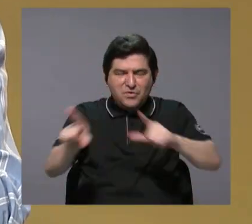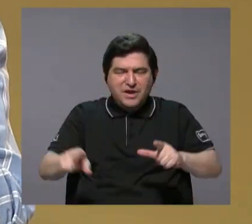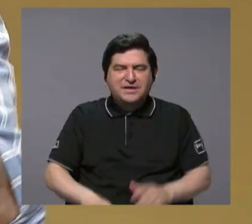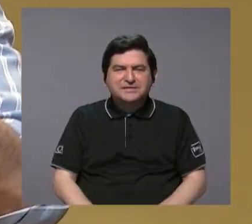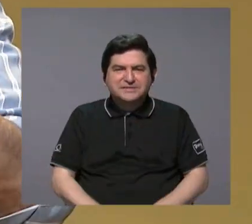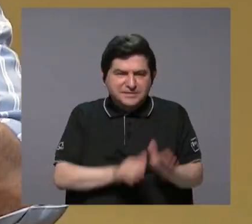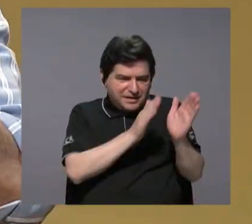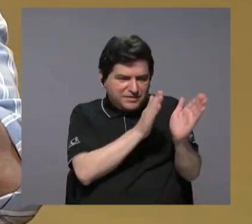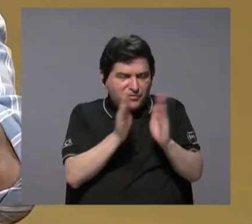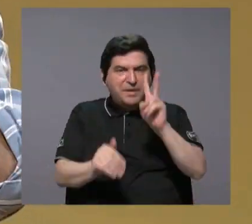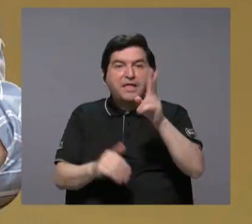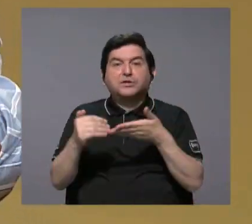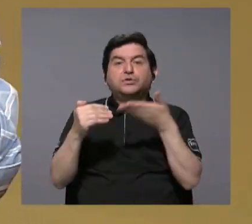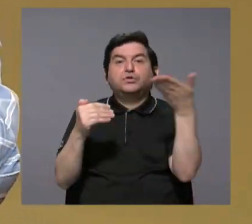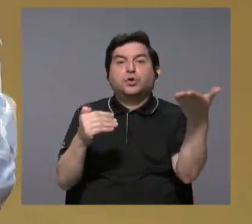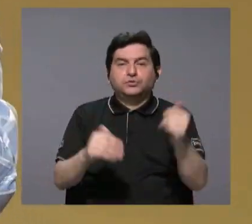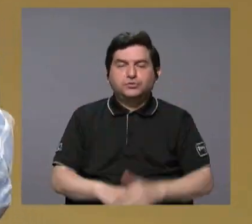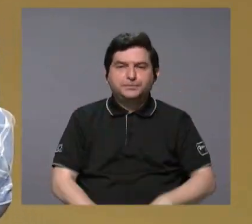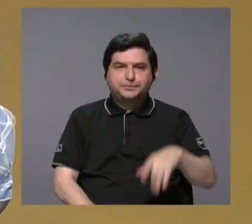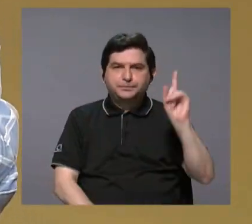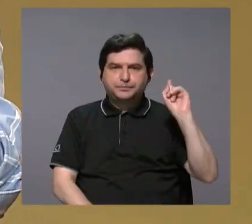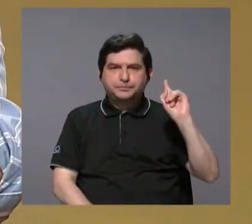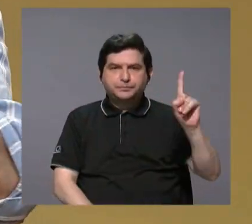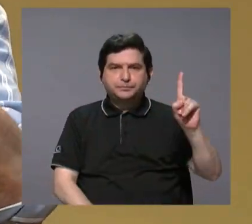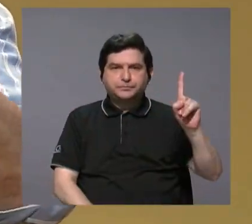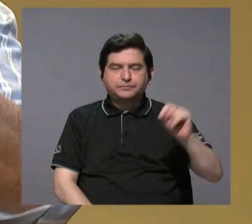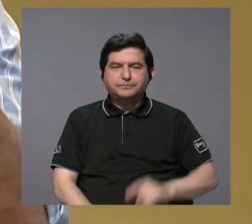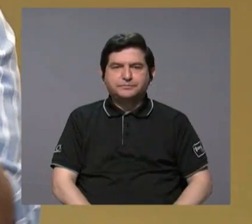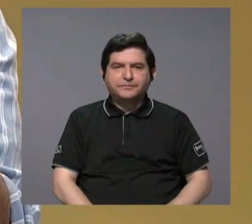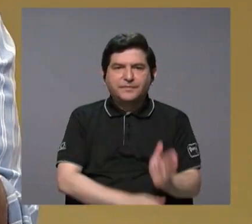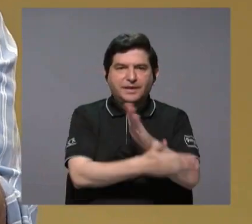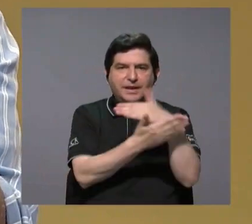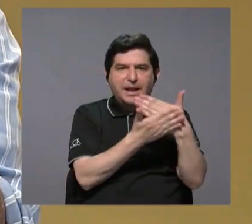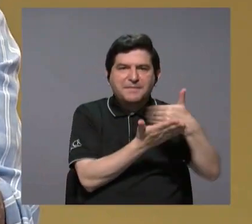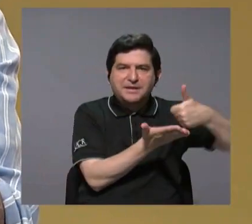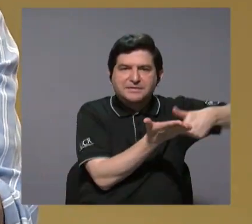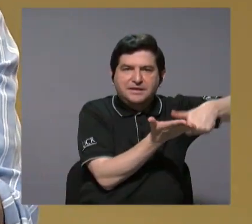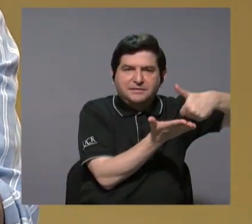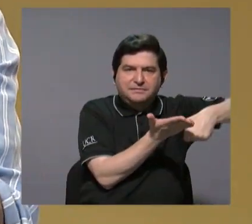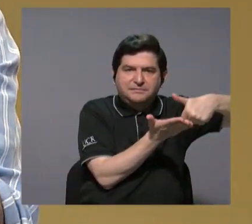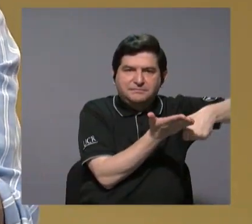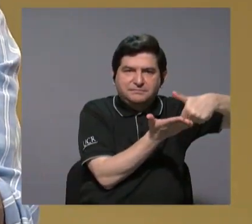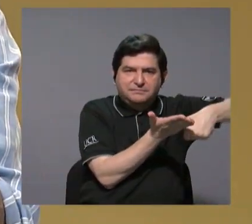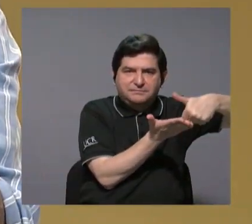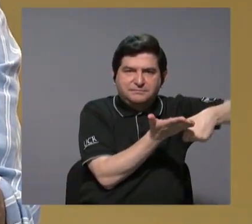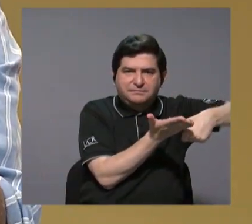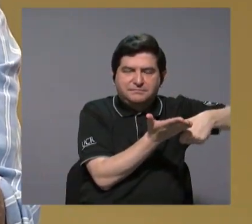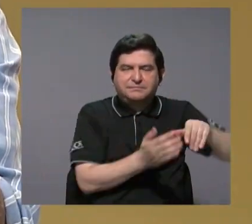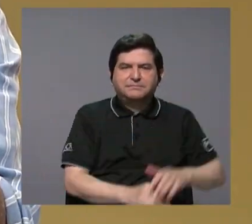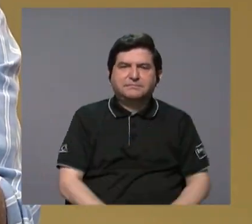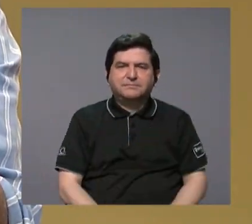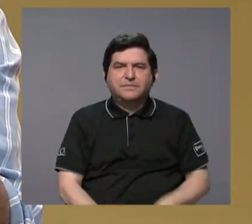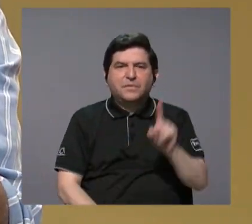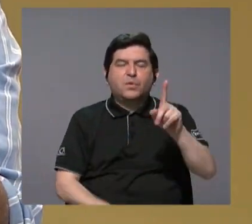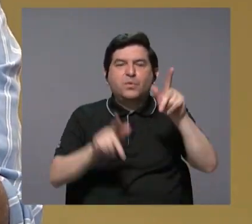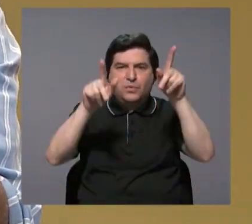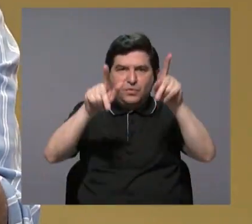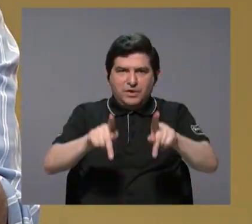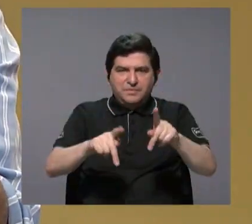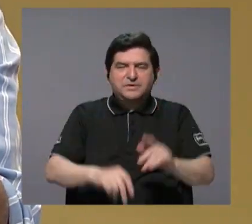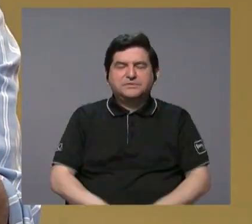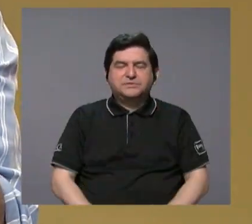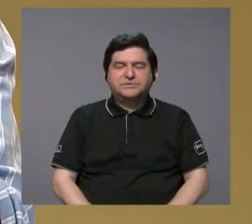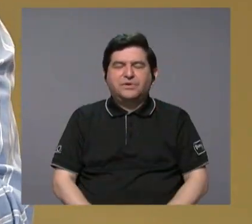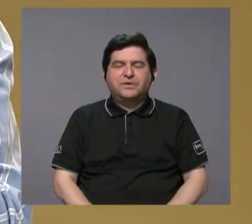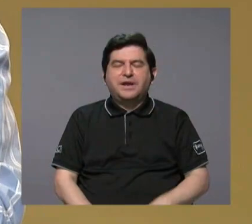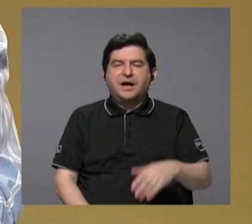formadas por dos cosas. Una es la parte electoral, donde hay un voto